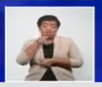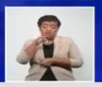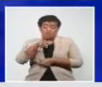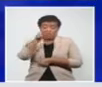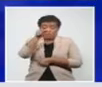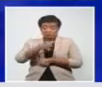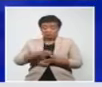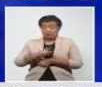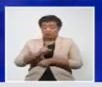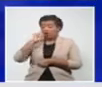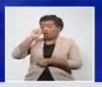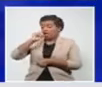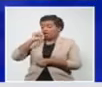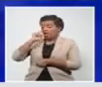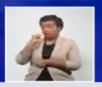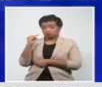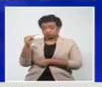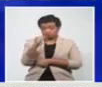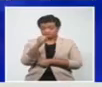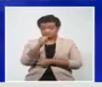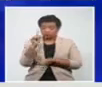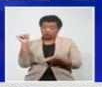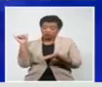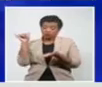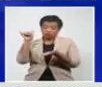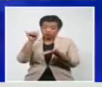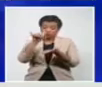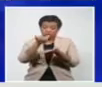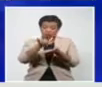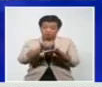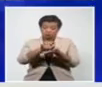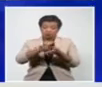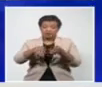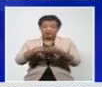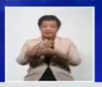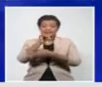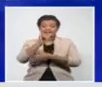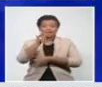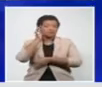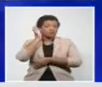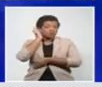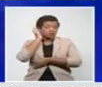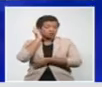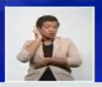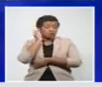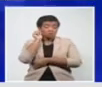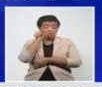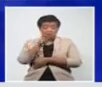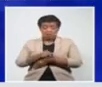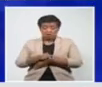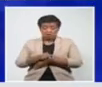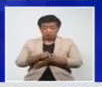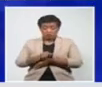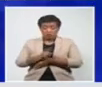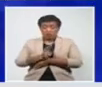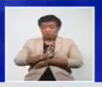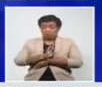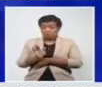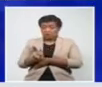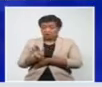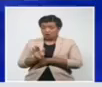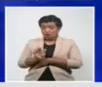PCR negativo arriba al país después del 6 de febrero y tiene condiciones para hacer solo el